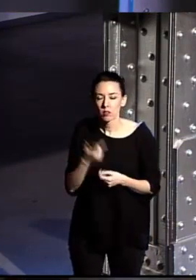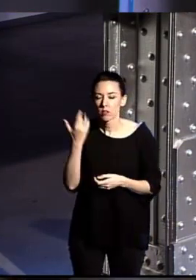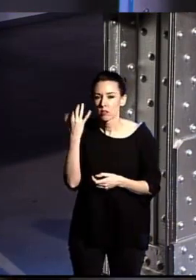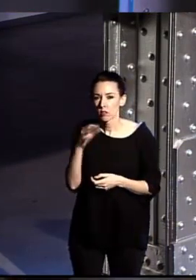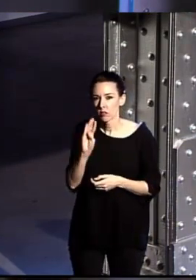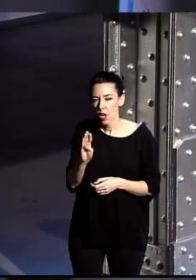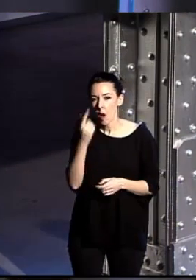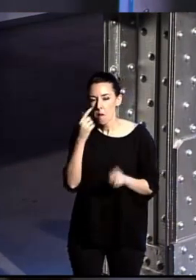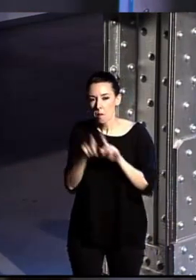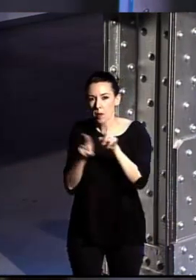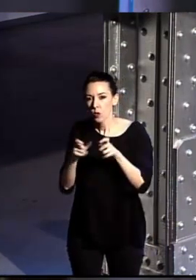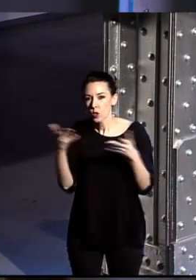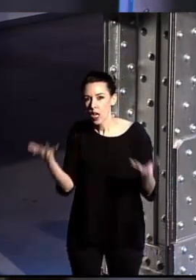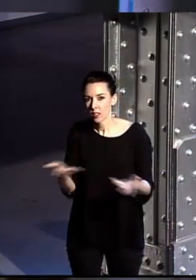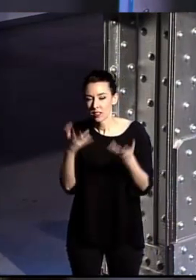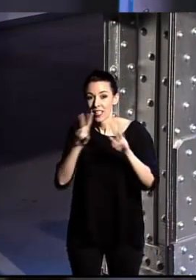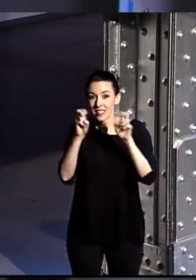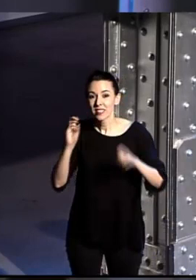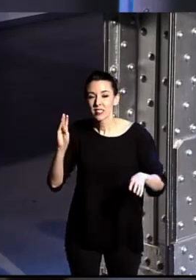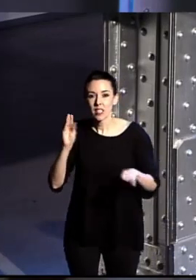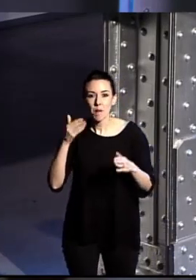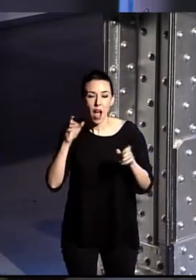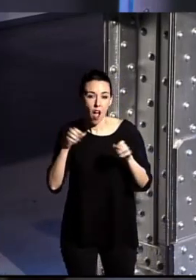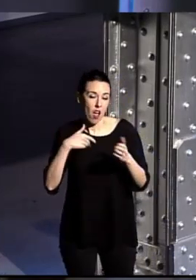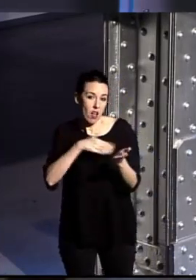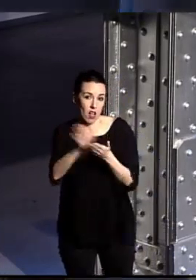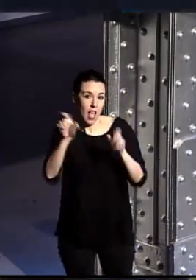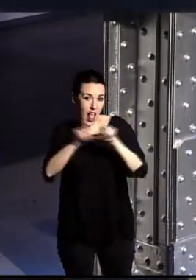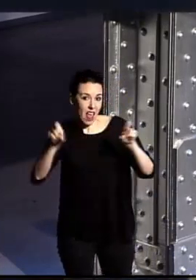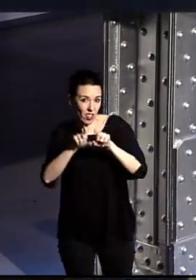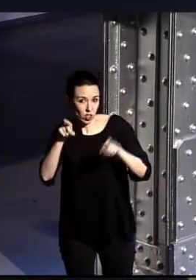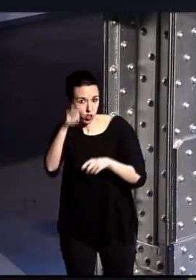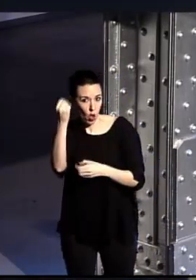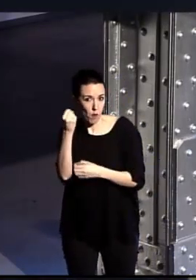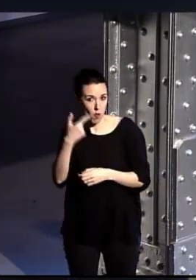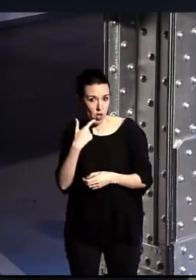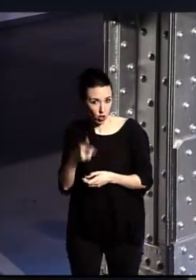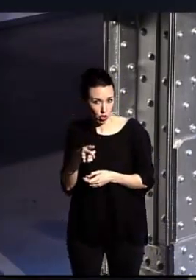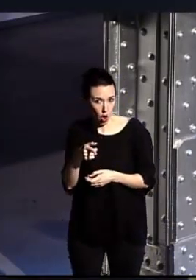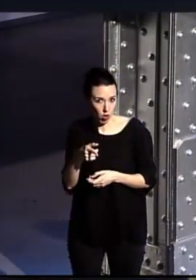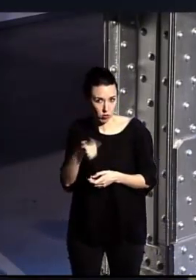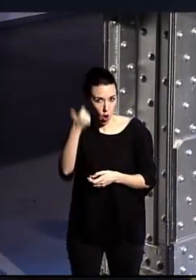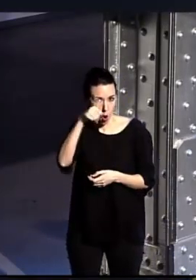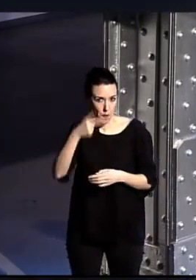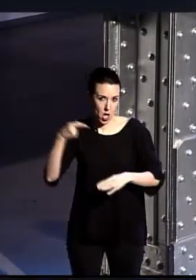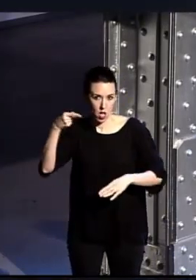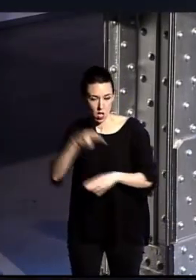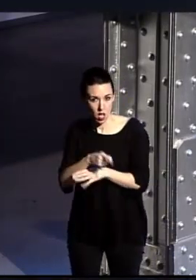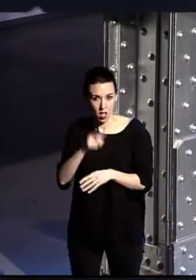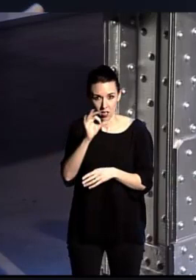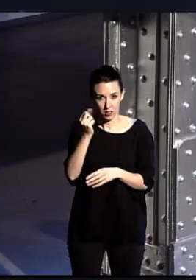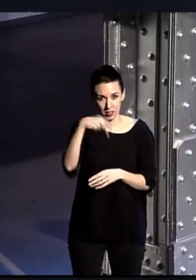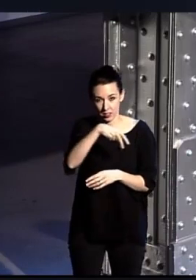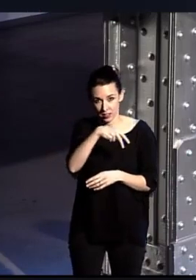antes os dejaba una pregunta flotando sobre el editor, el todopoderoso editor de Verne, Hetzel, ese hombre que obligó a George Sand